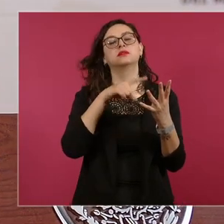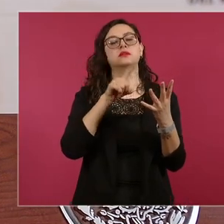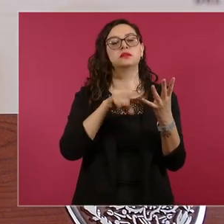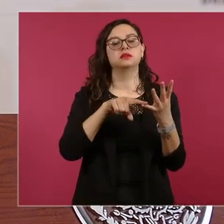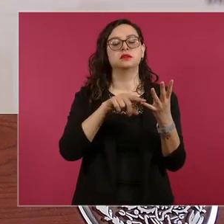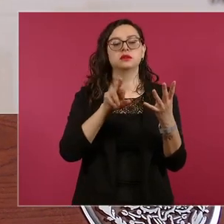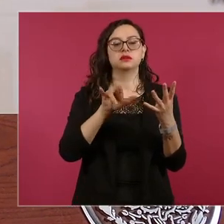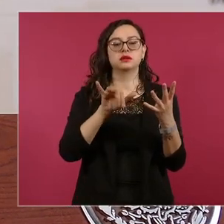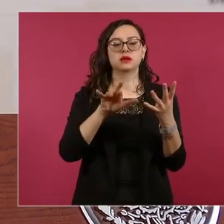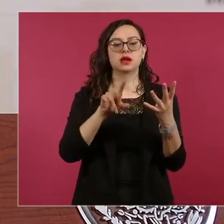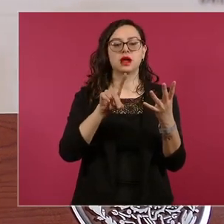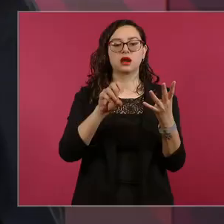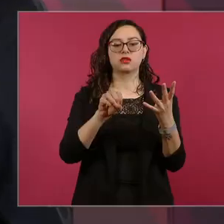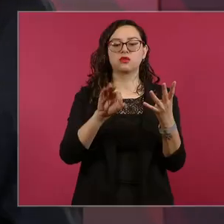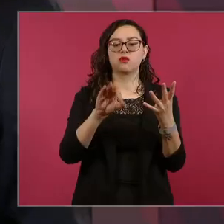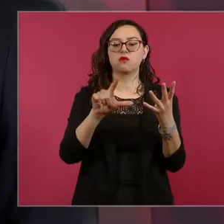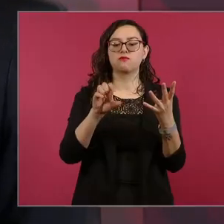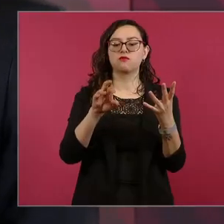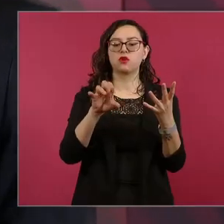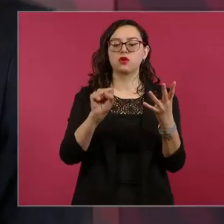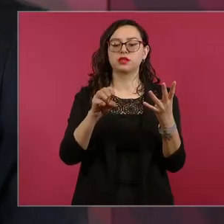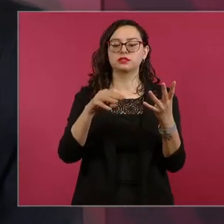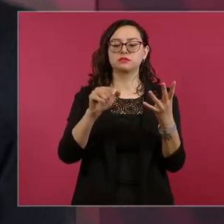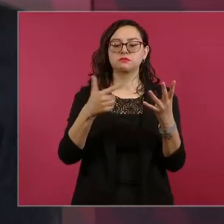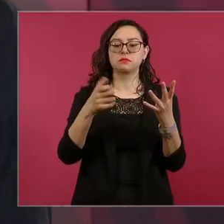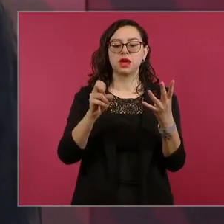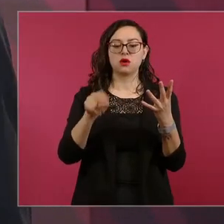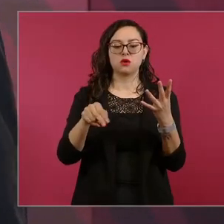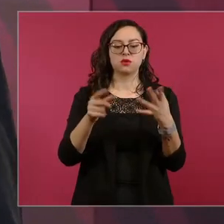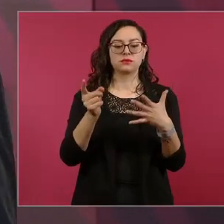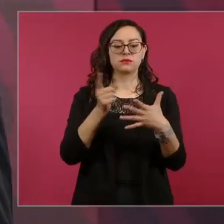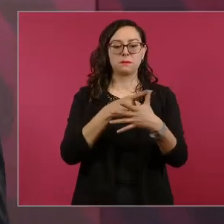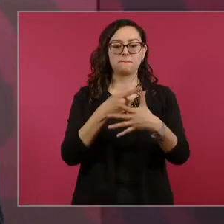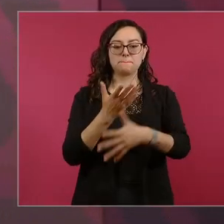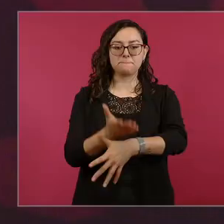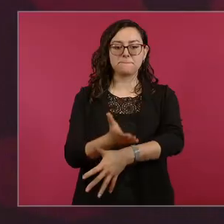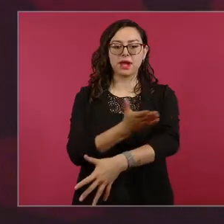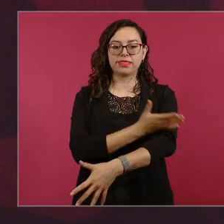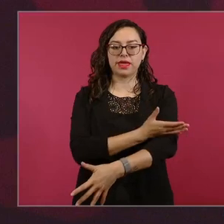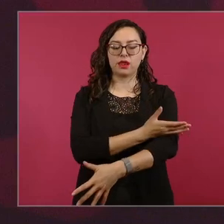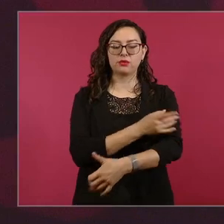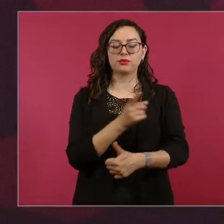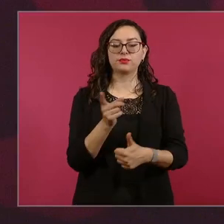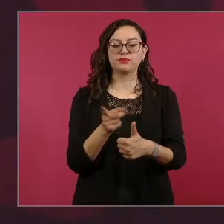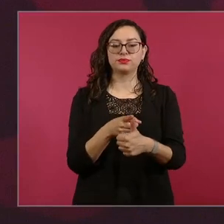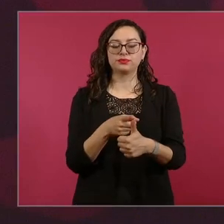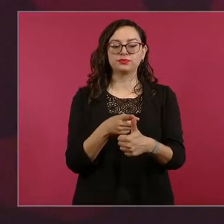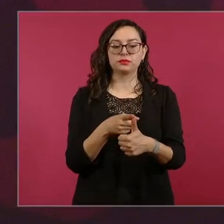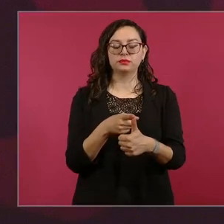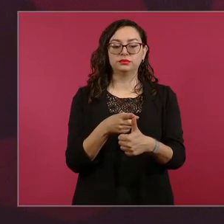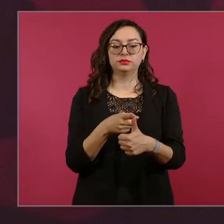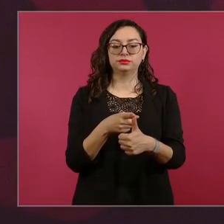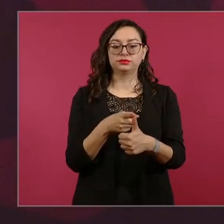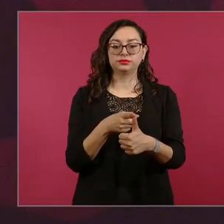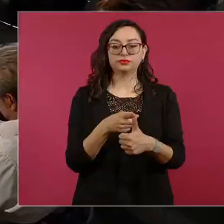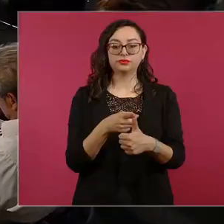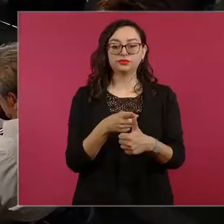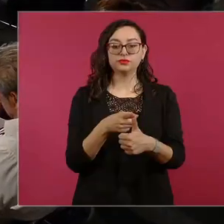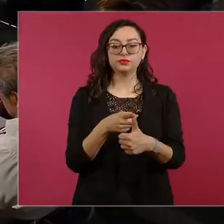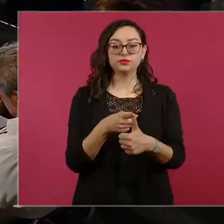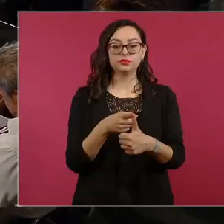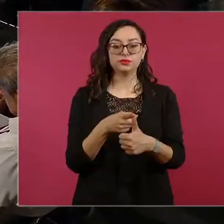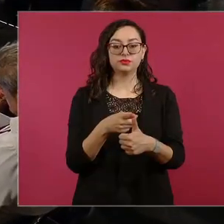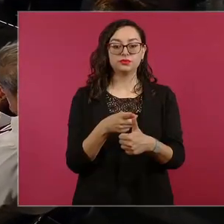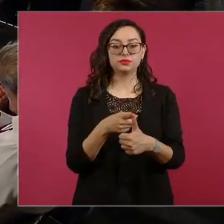Flores Magón, a Madero, a